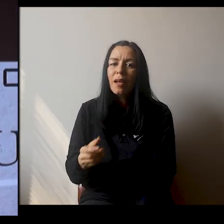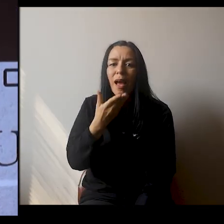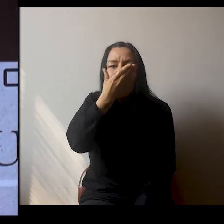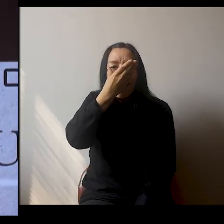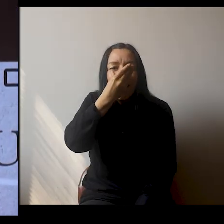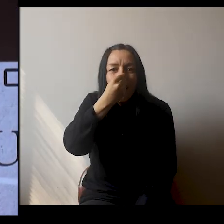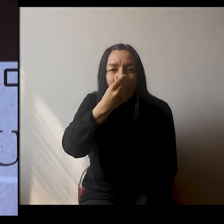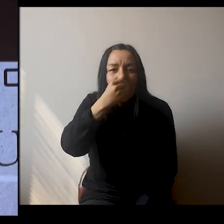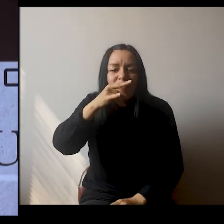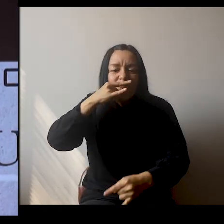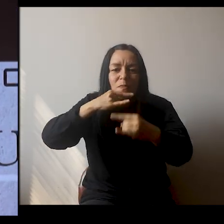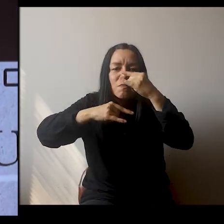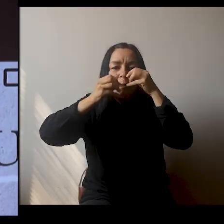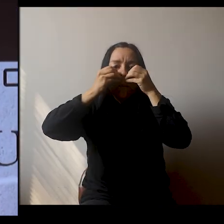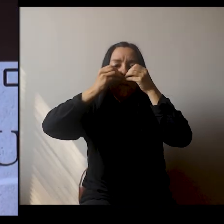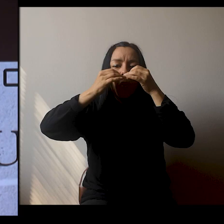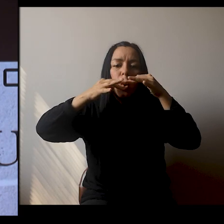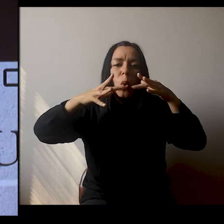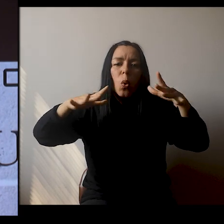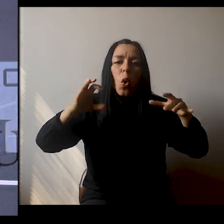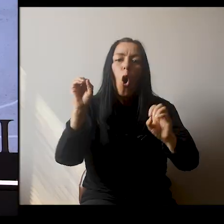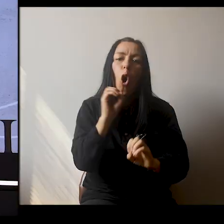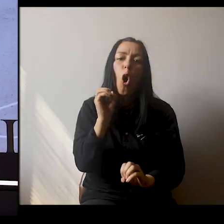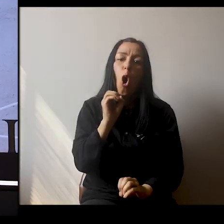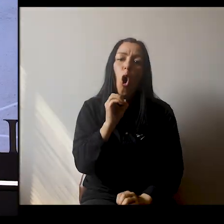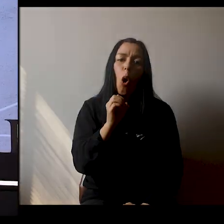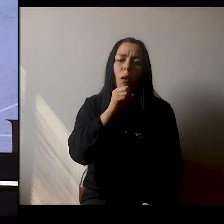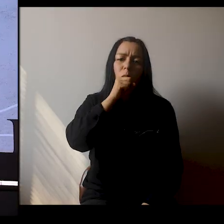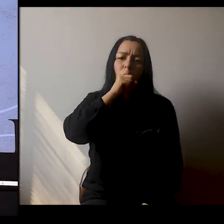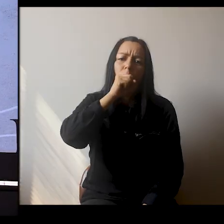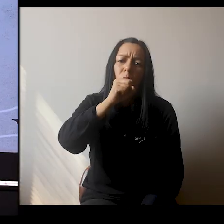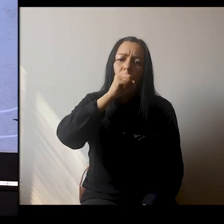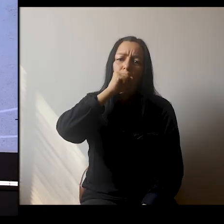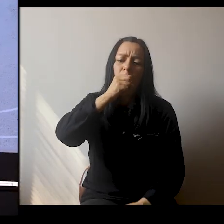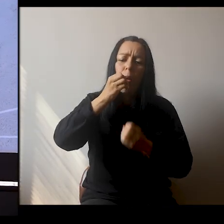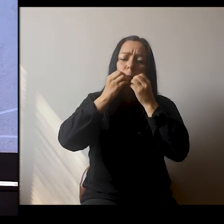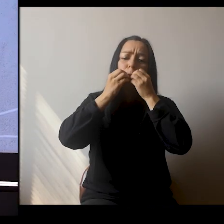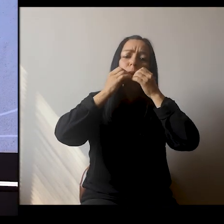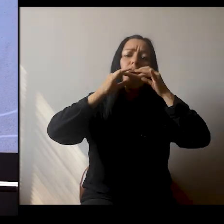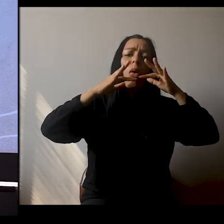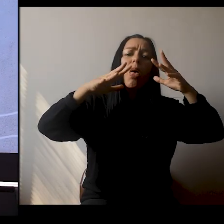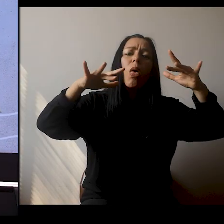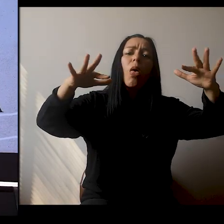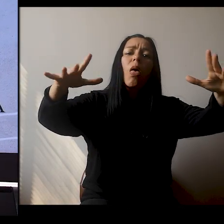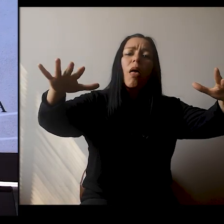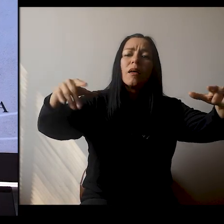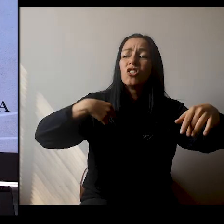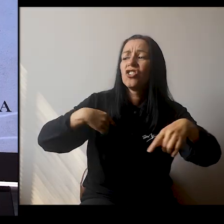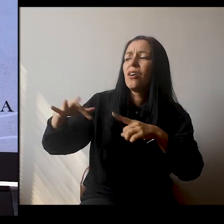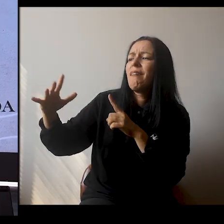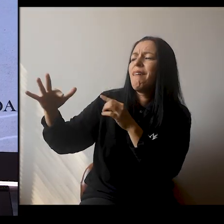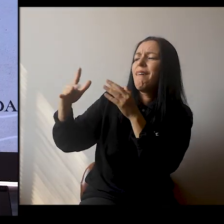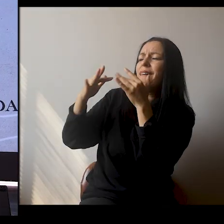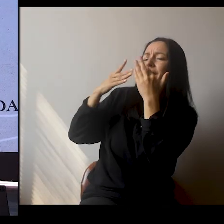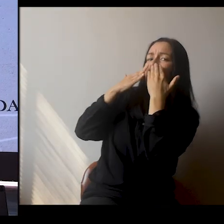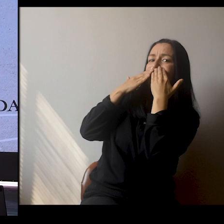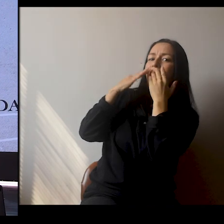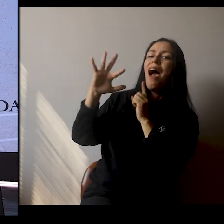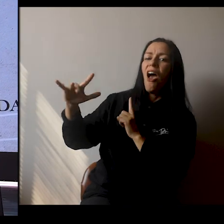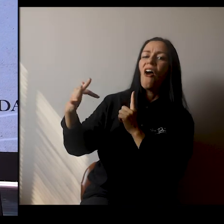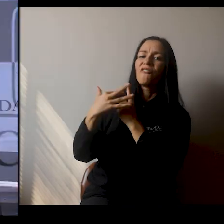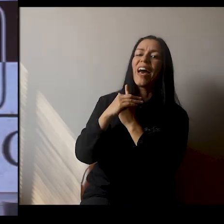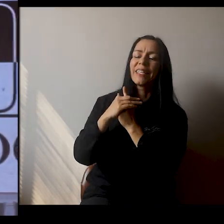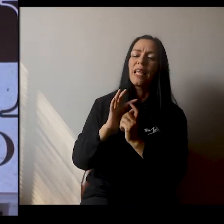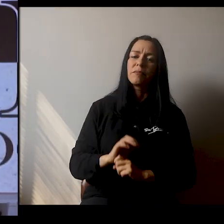los droplets de la respiración, que una persona infectada puede expulsar cuando